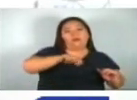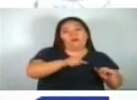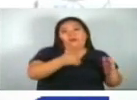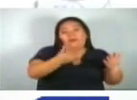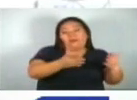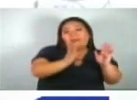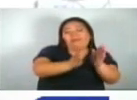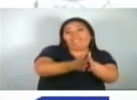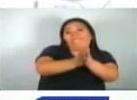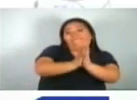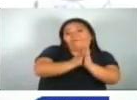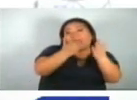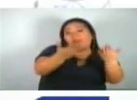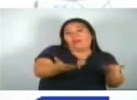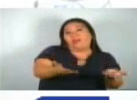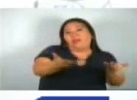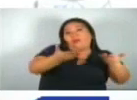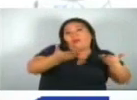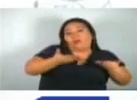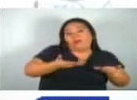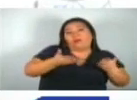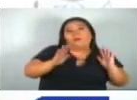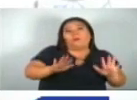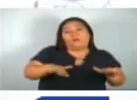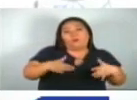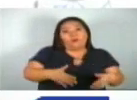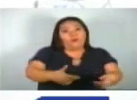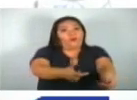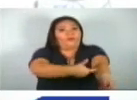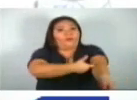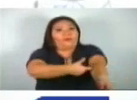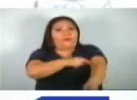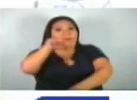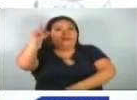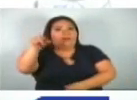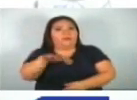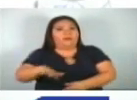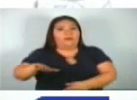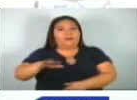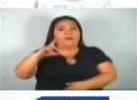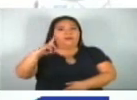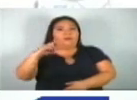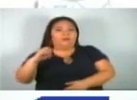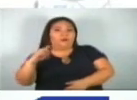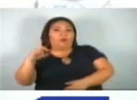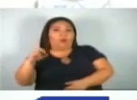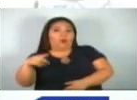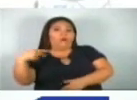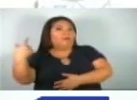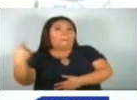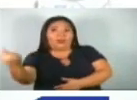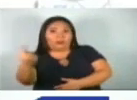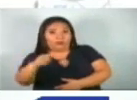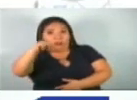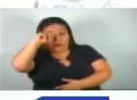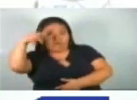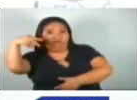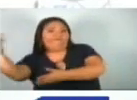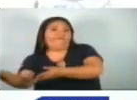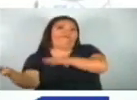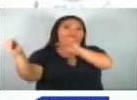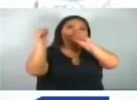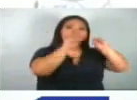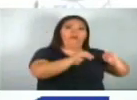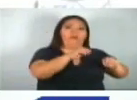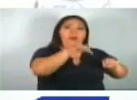solicitar apoyo de parte del Hospital San Rafael, quien ha enviado recursos